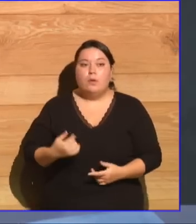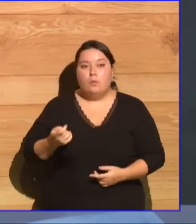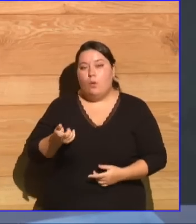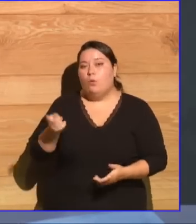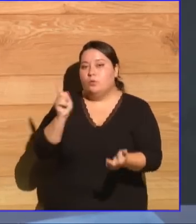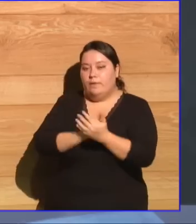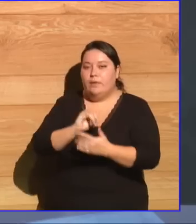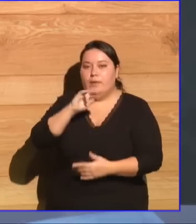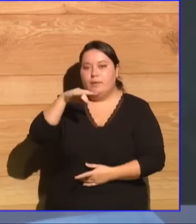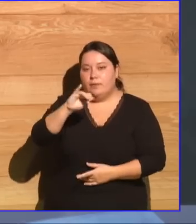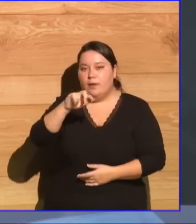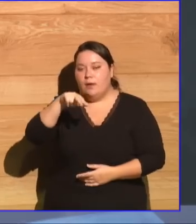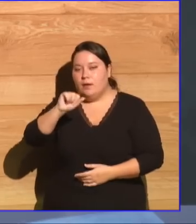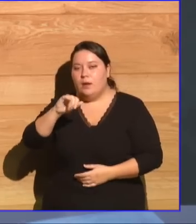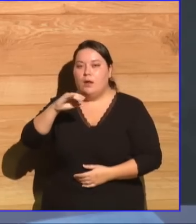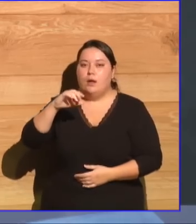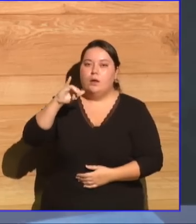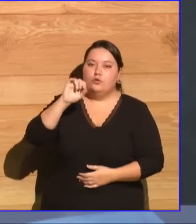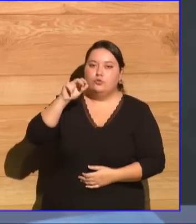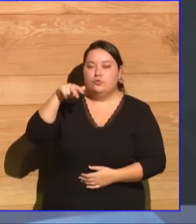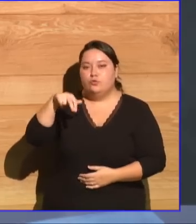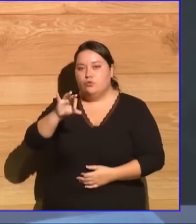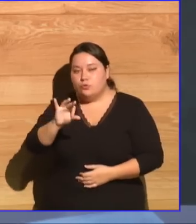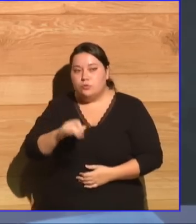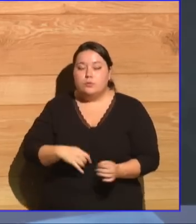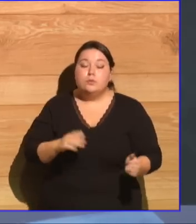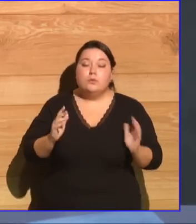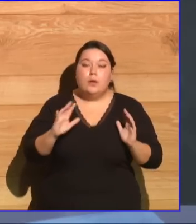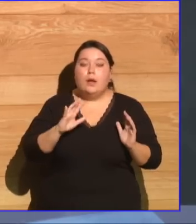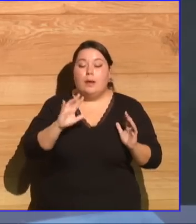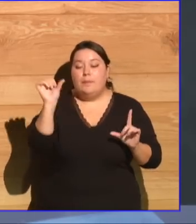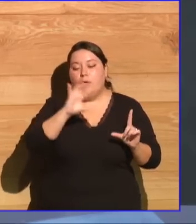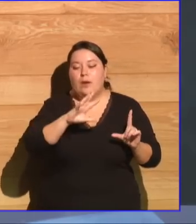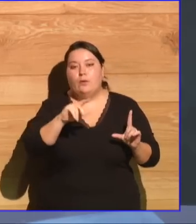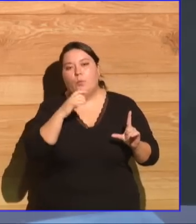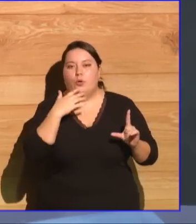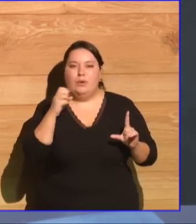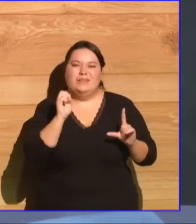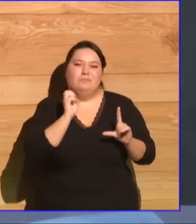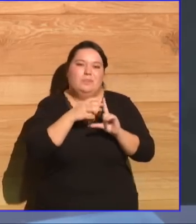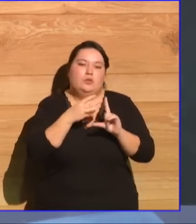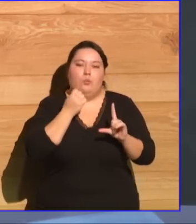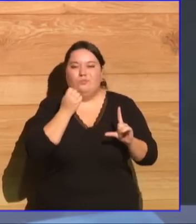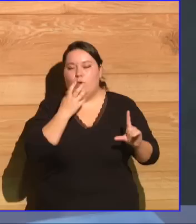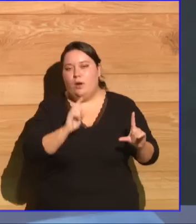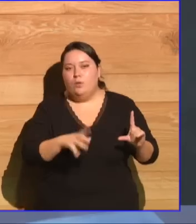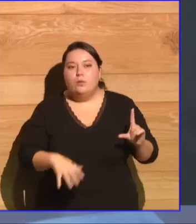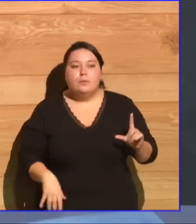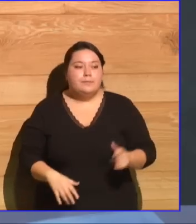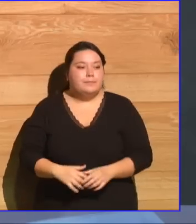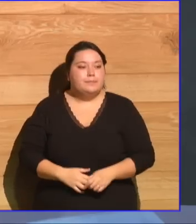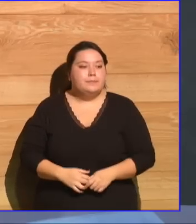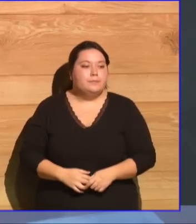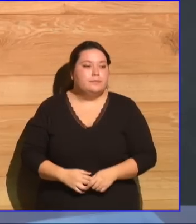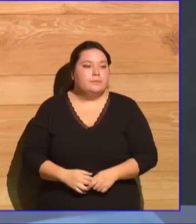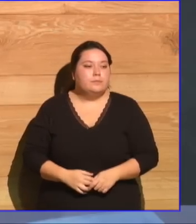refugiarse en Indiana Jones. En la película le medio roba la película, aunque esto es una expresión siempre antipática y que nunca es del todo real, River Phoenix.